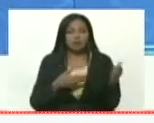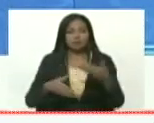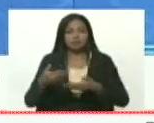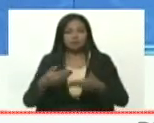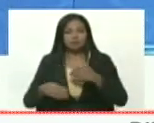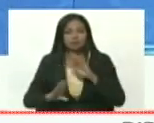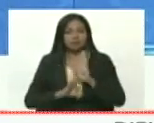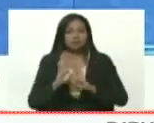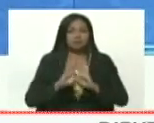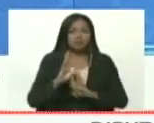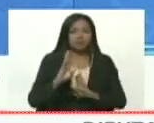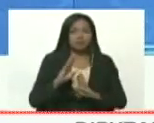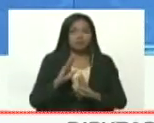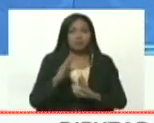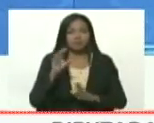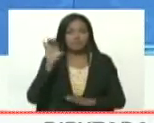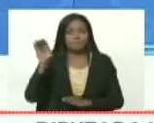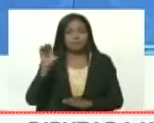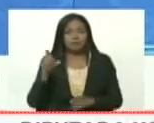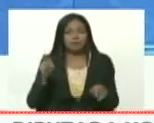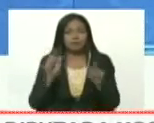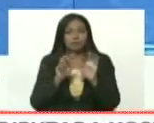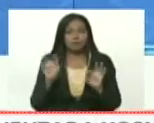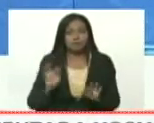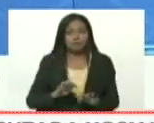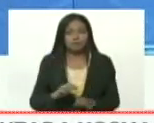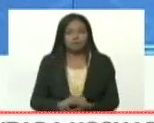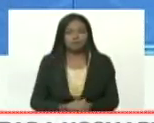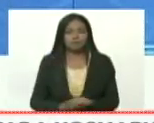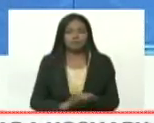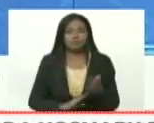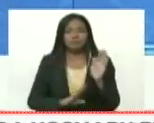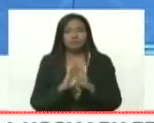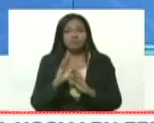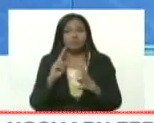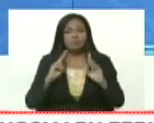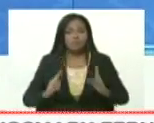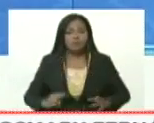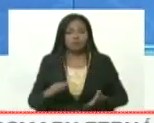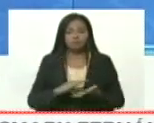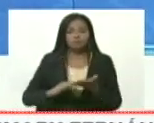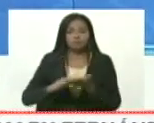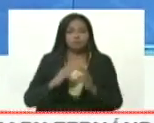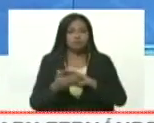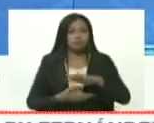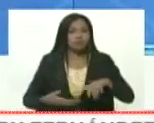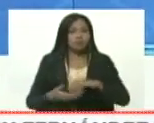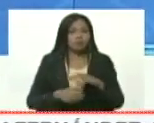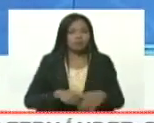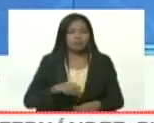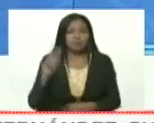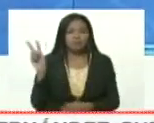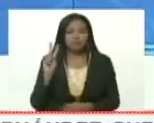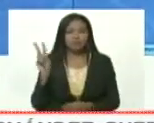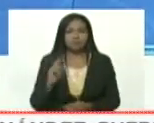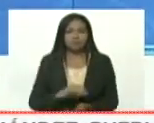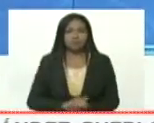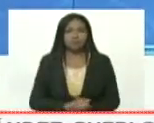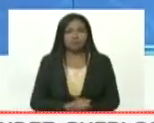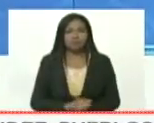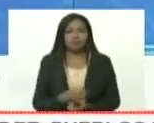del desarrollo del país, del desarrollo humano, de la solución de los problemas de Venezuela.